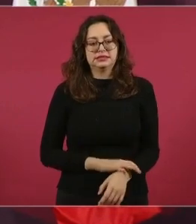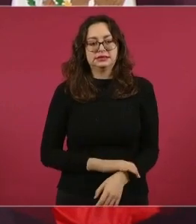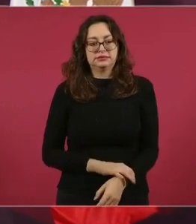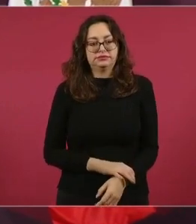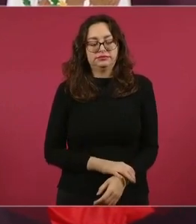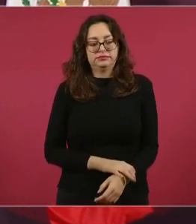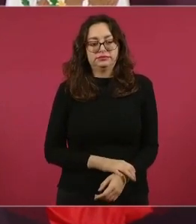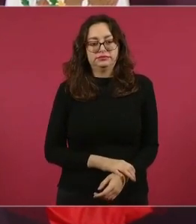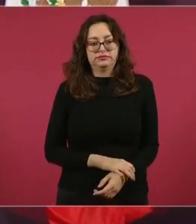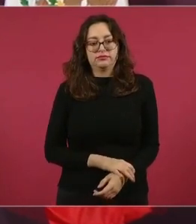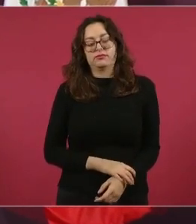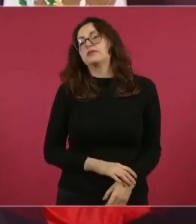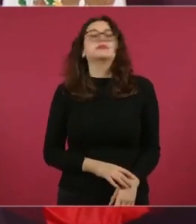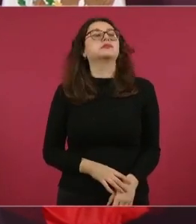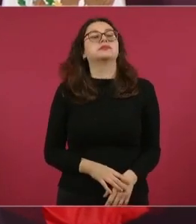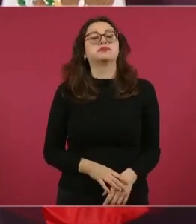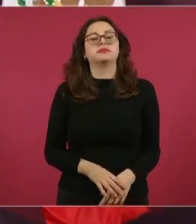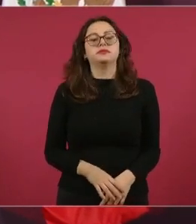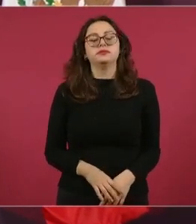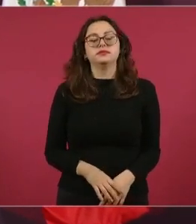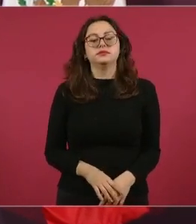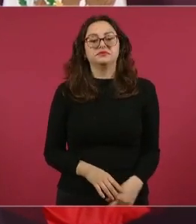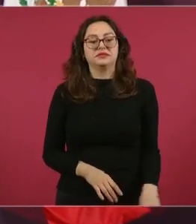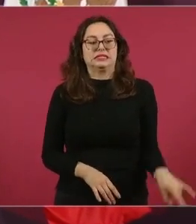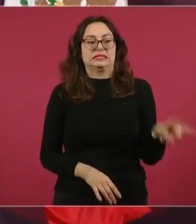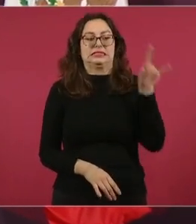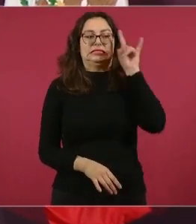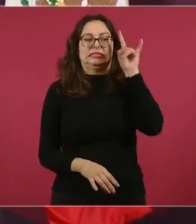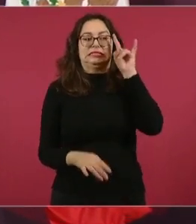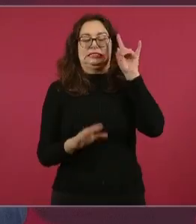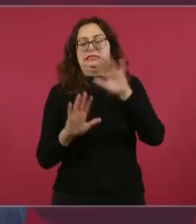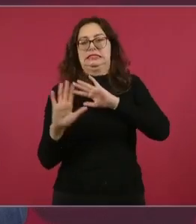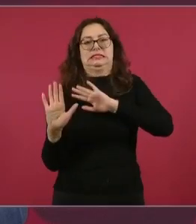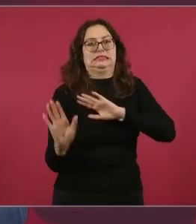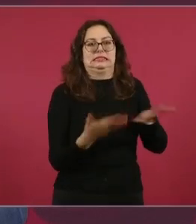Que se vaya el demonio y que venga Jesús.